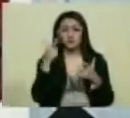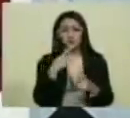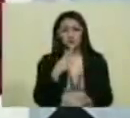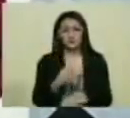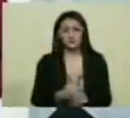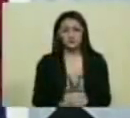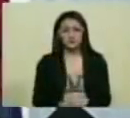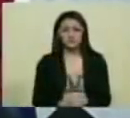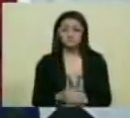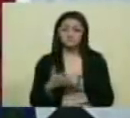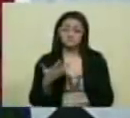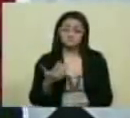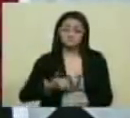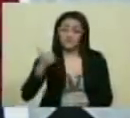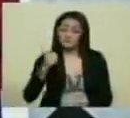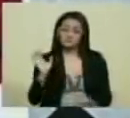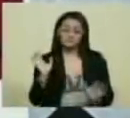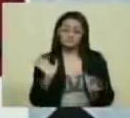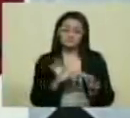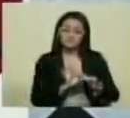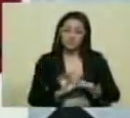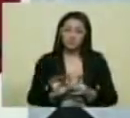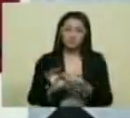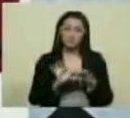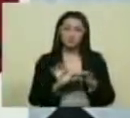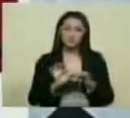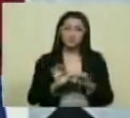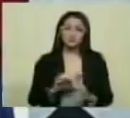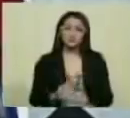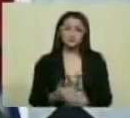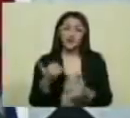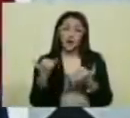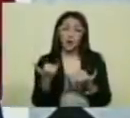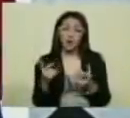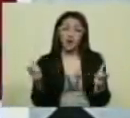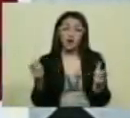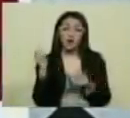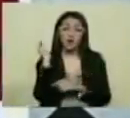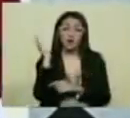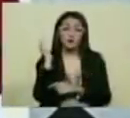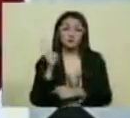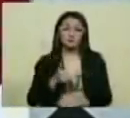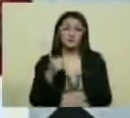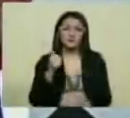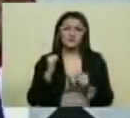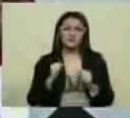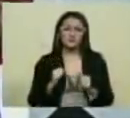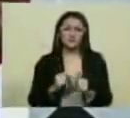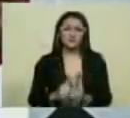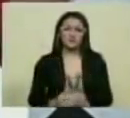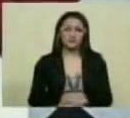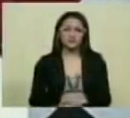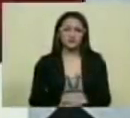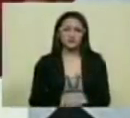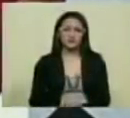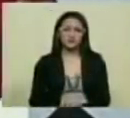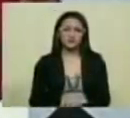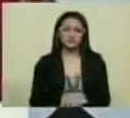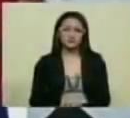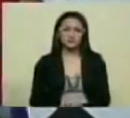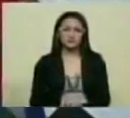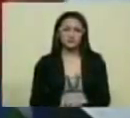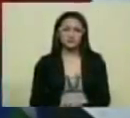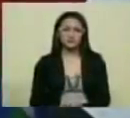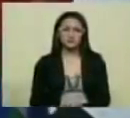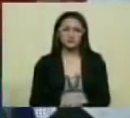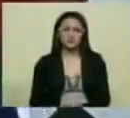Y nos unimos. Y luego ahora este Congreso, mucho más fuerte aún. Este Congreso ahora opera nuevamente